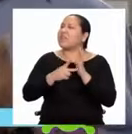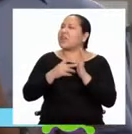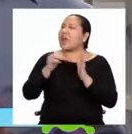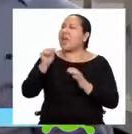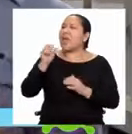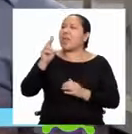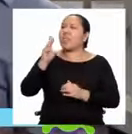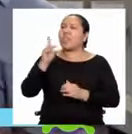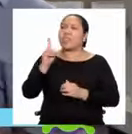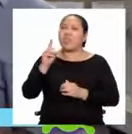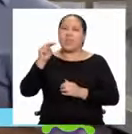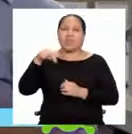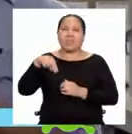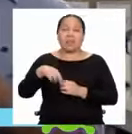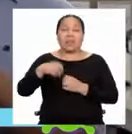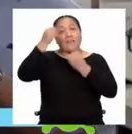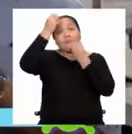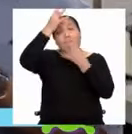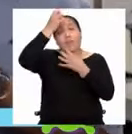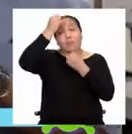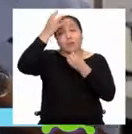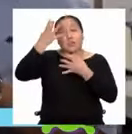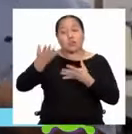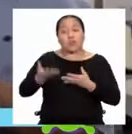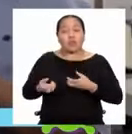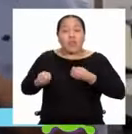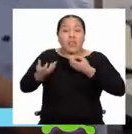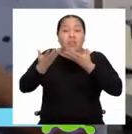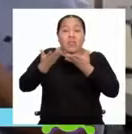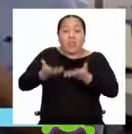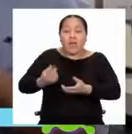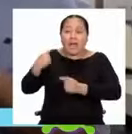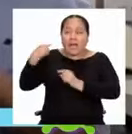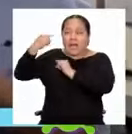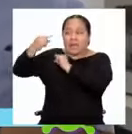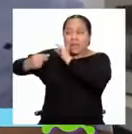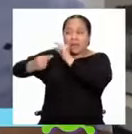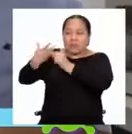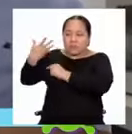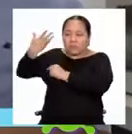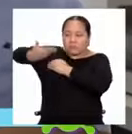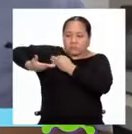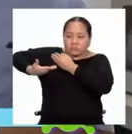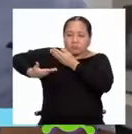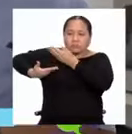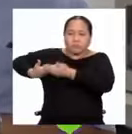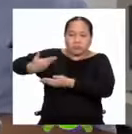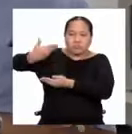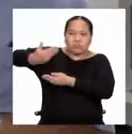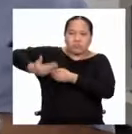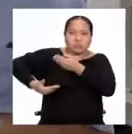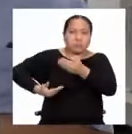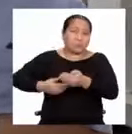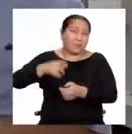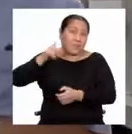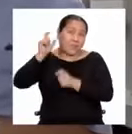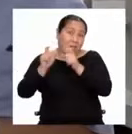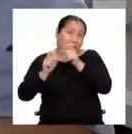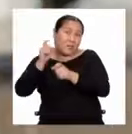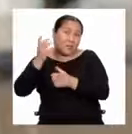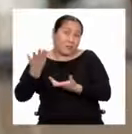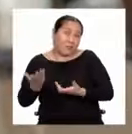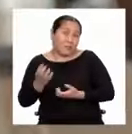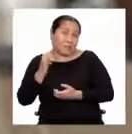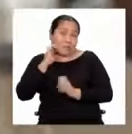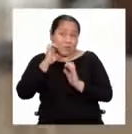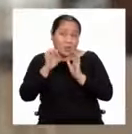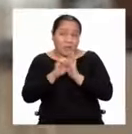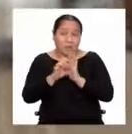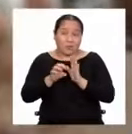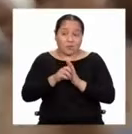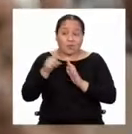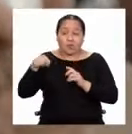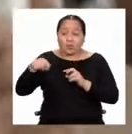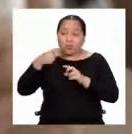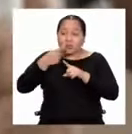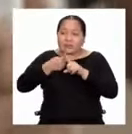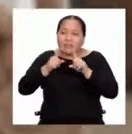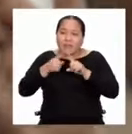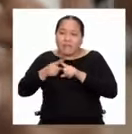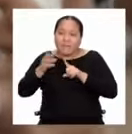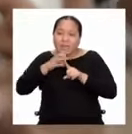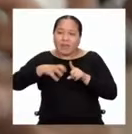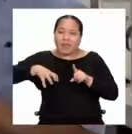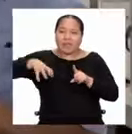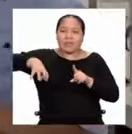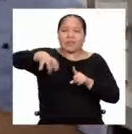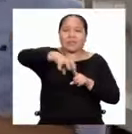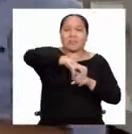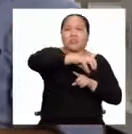la información que se transmite de generación en generación. En el caso del ser humano, eso nos distingue. de